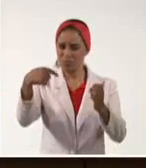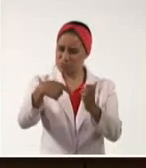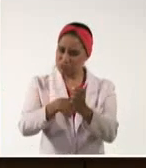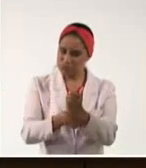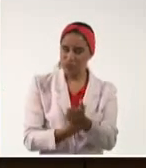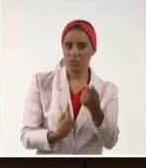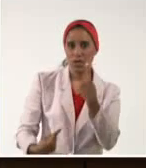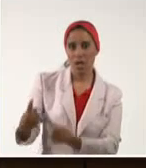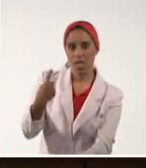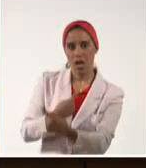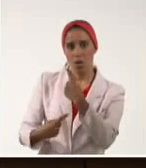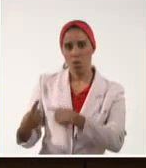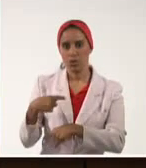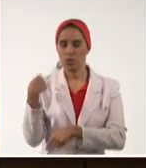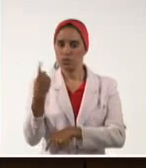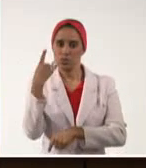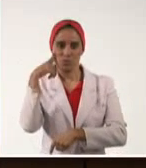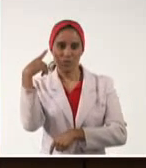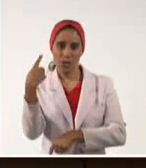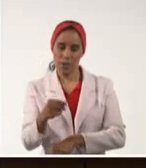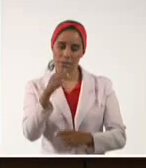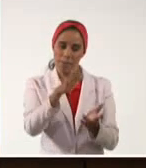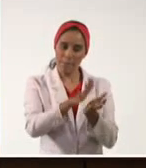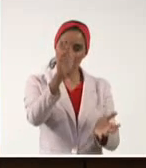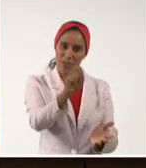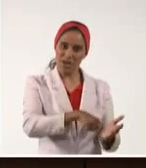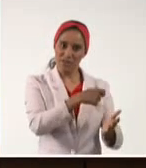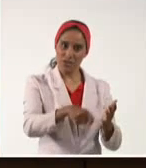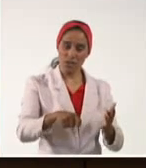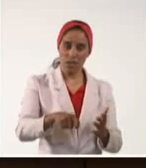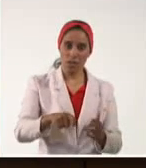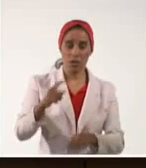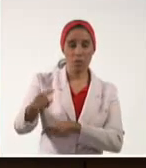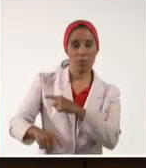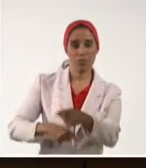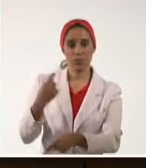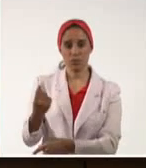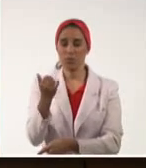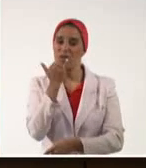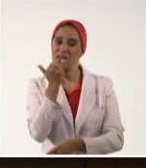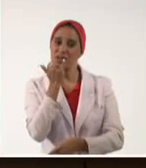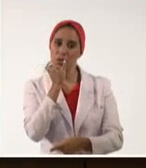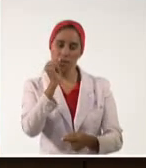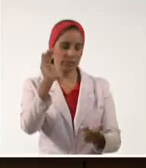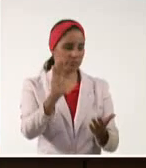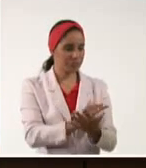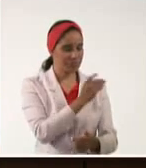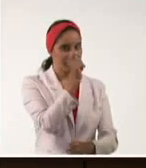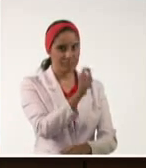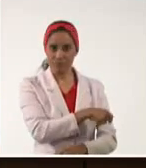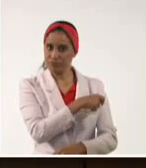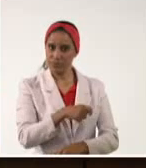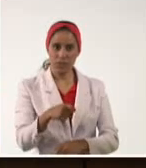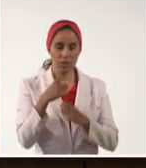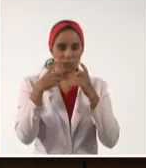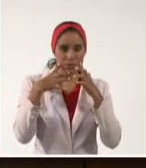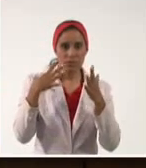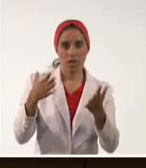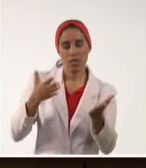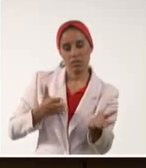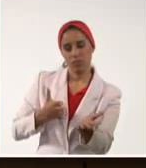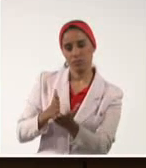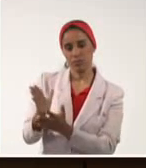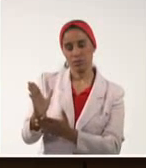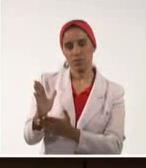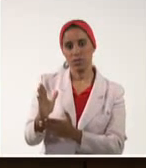y ser planificado antes del próximo, donde los errores se corrijan oportuna y rápidamente para no dejarle la solución al